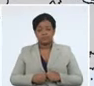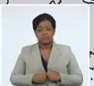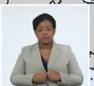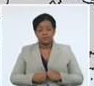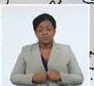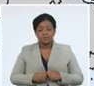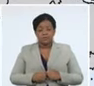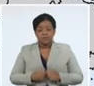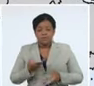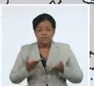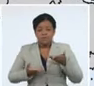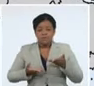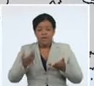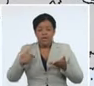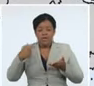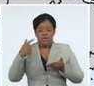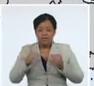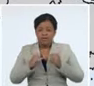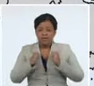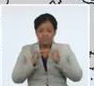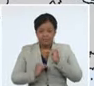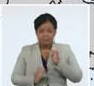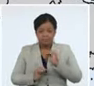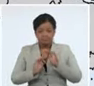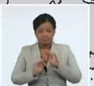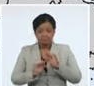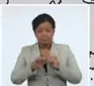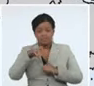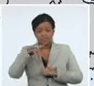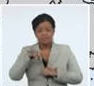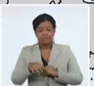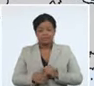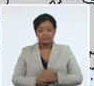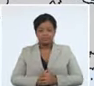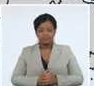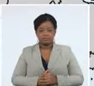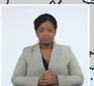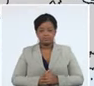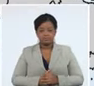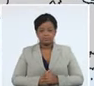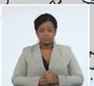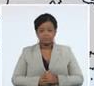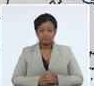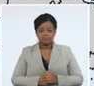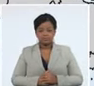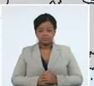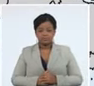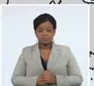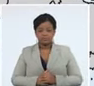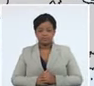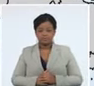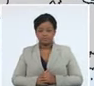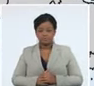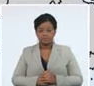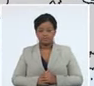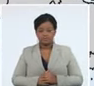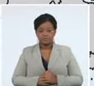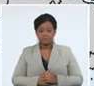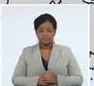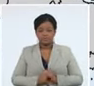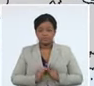inferior a la alta transmisión que presentó, realmente un comportamiento que mantiene